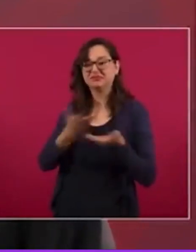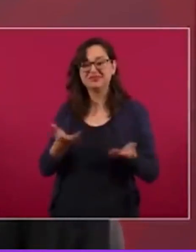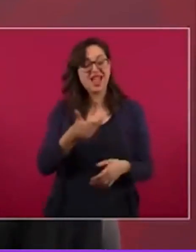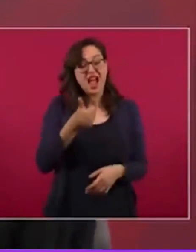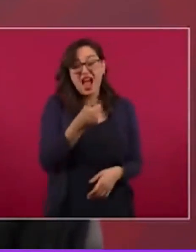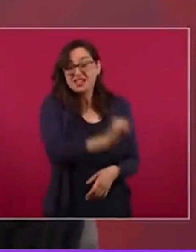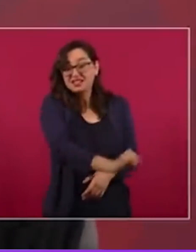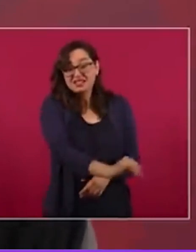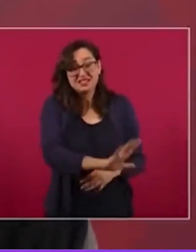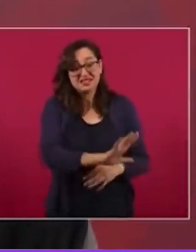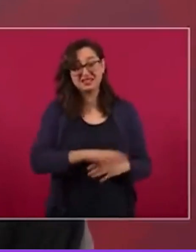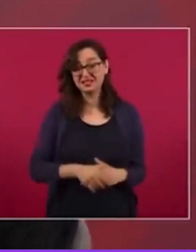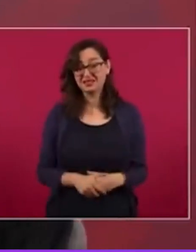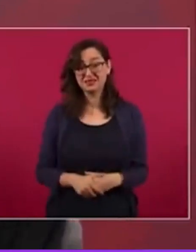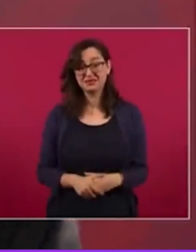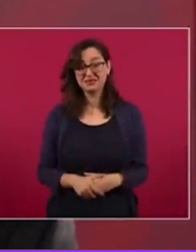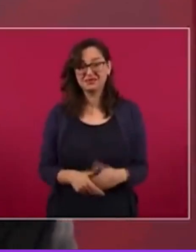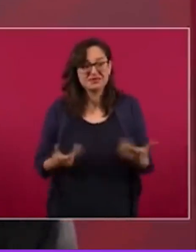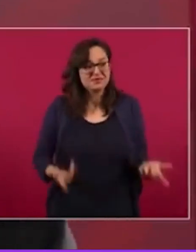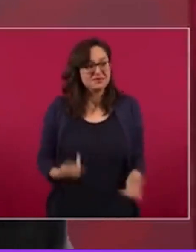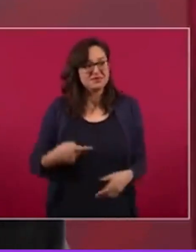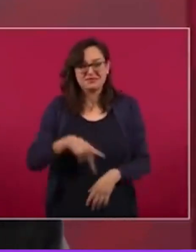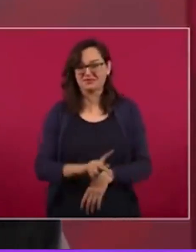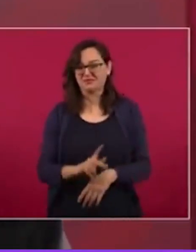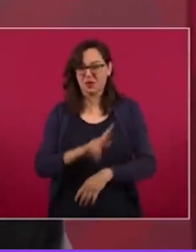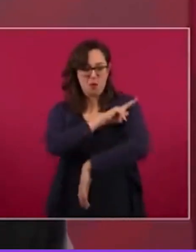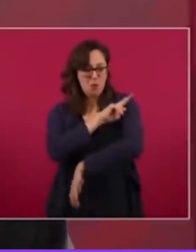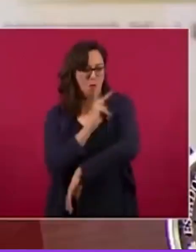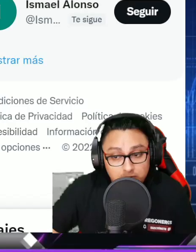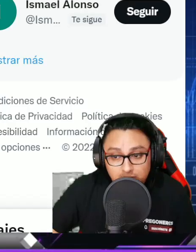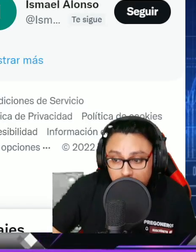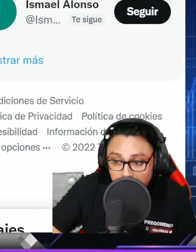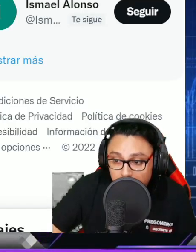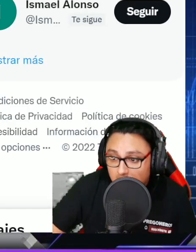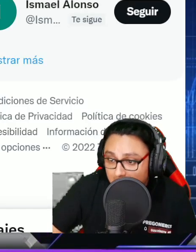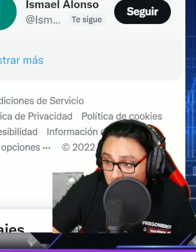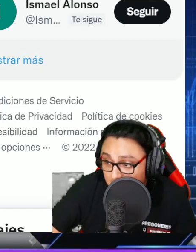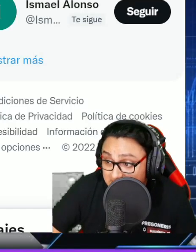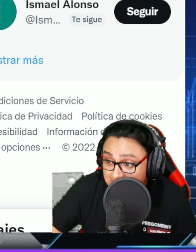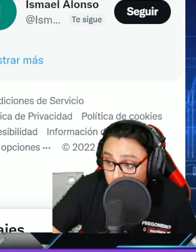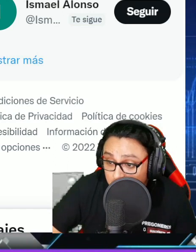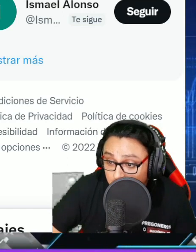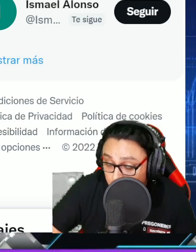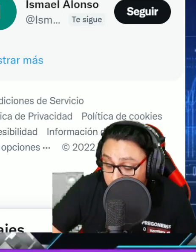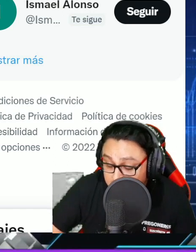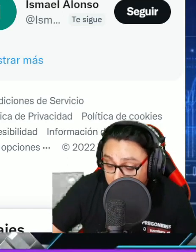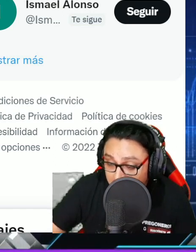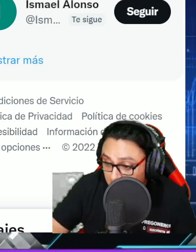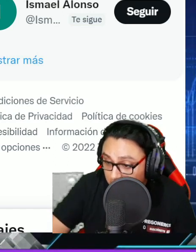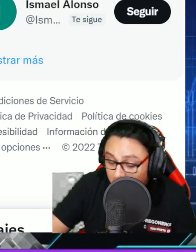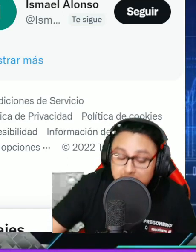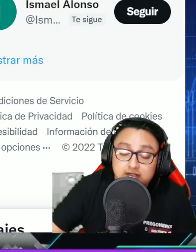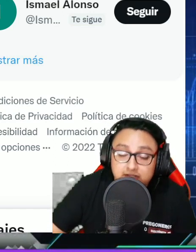ahí está la esencia de todo recordando aquella vez cuando pues sí